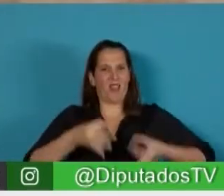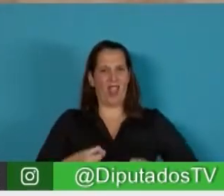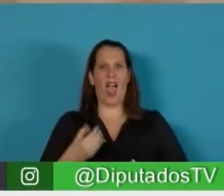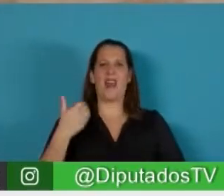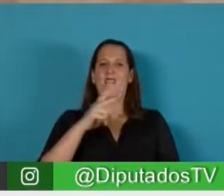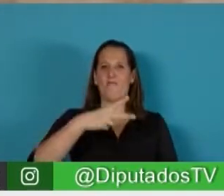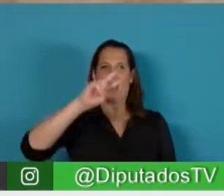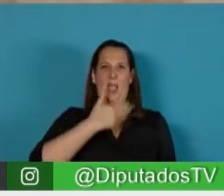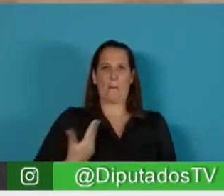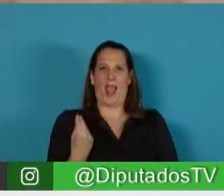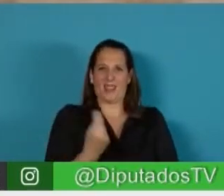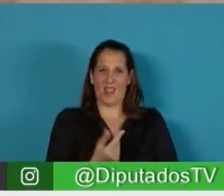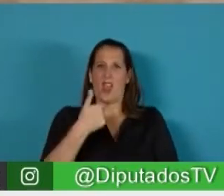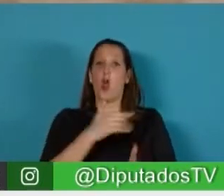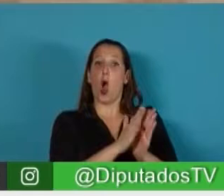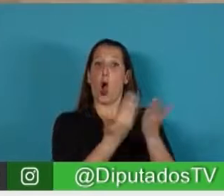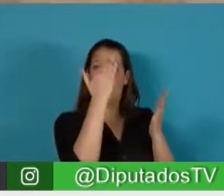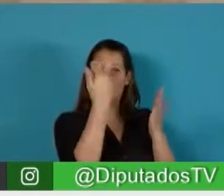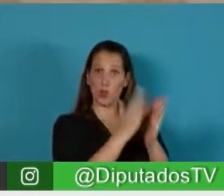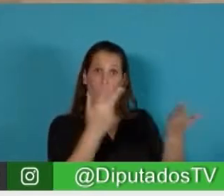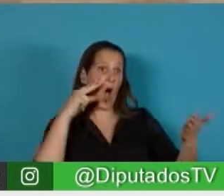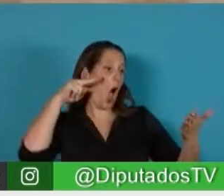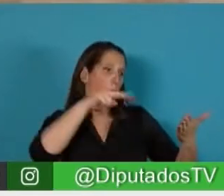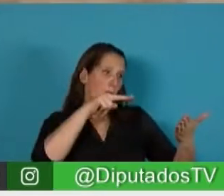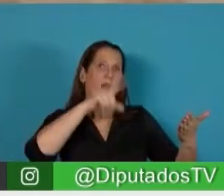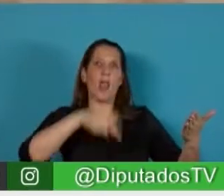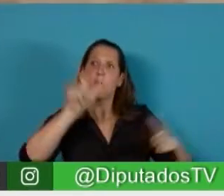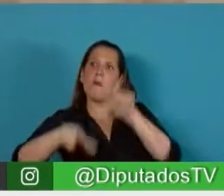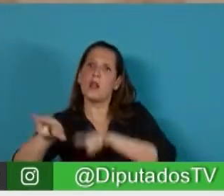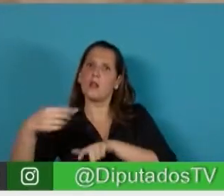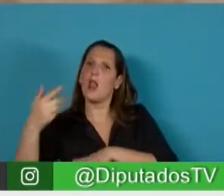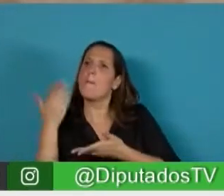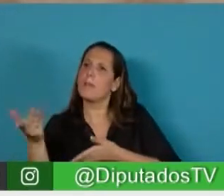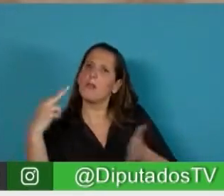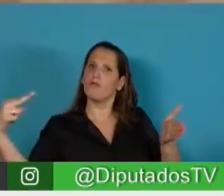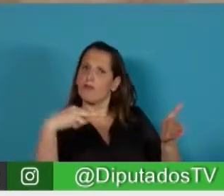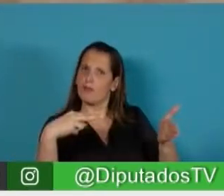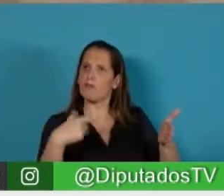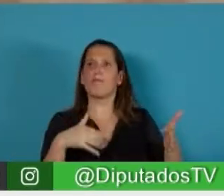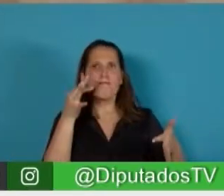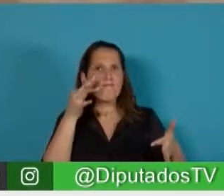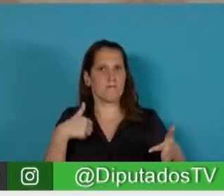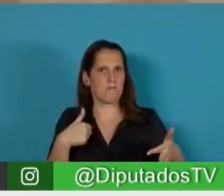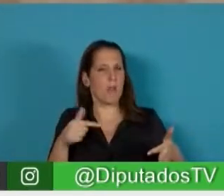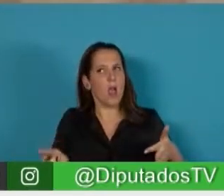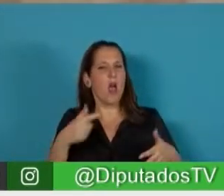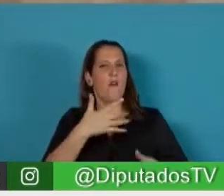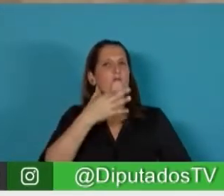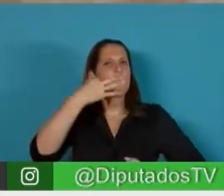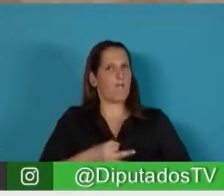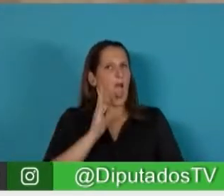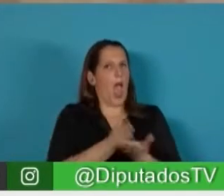Nación y observar y hacer observar, en cuanto de mí dependa, fielmente la Constitución de la